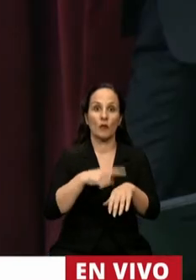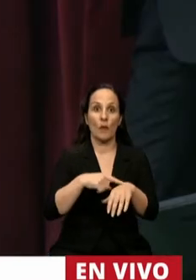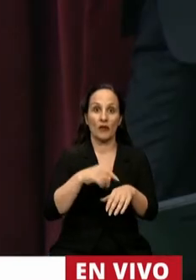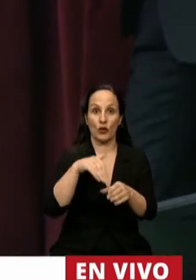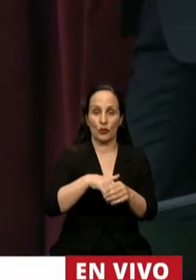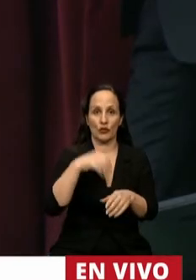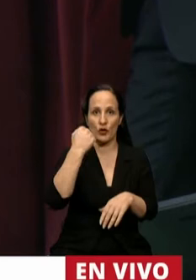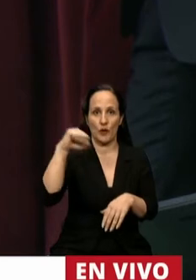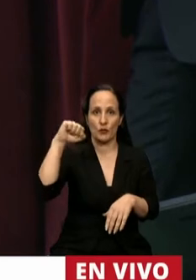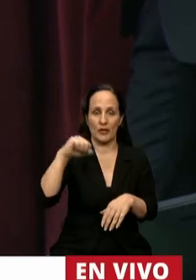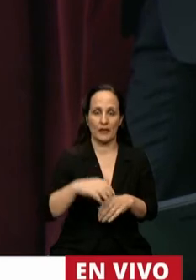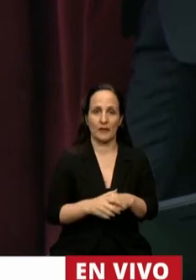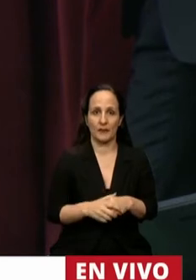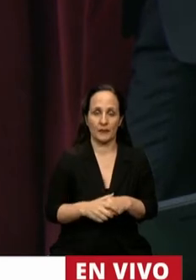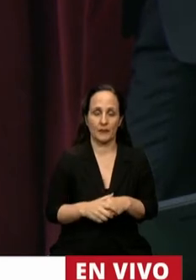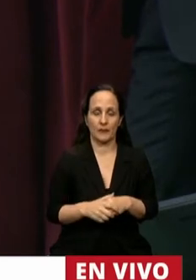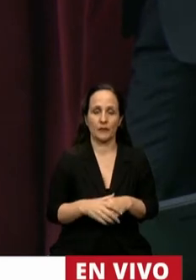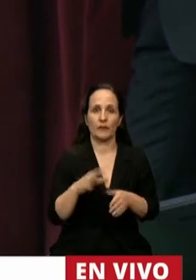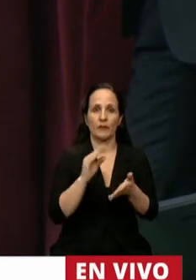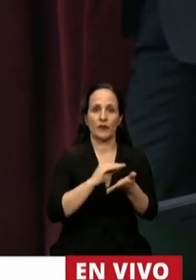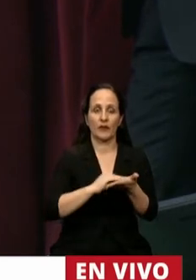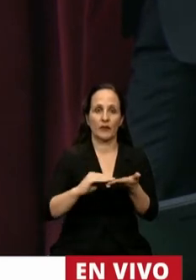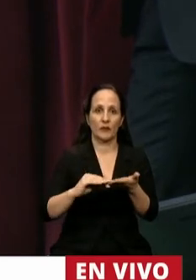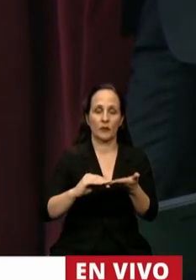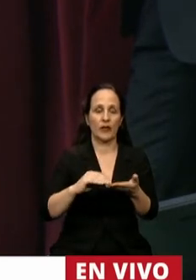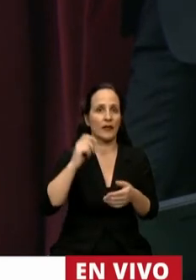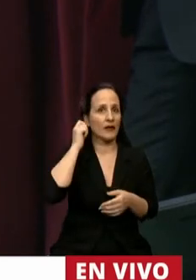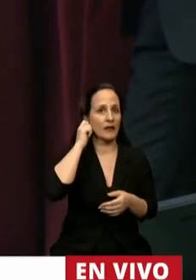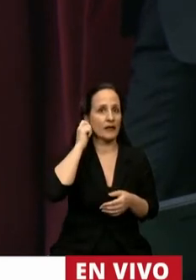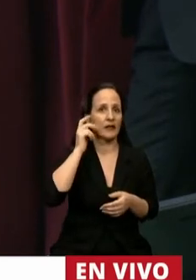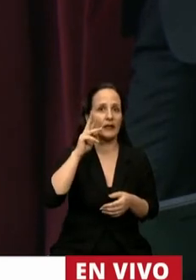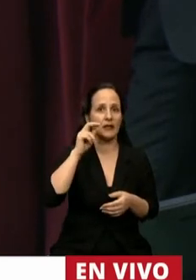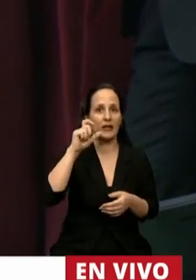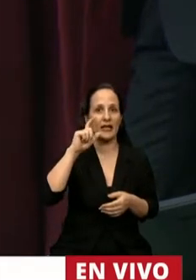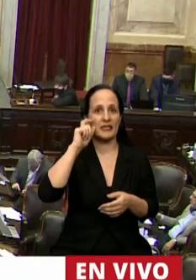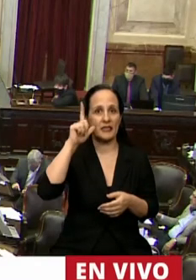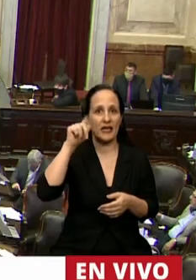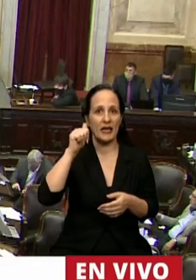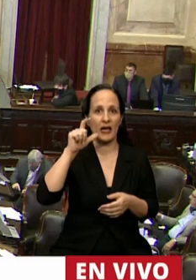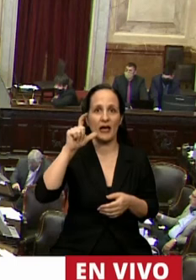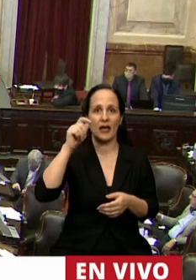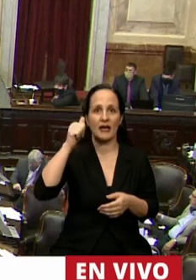Ausente a la hora de votar. Diputada Graciela Camaño,